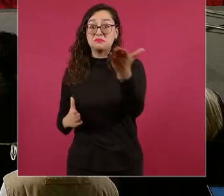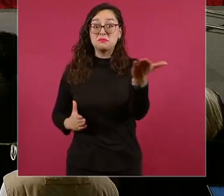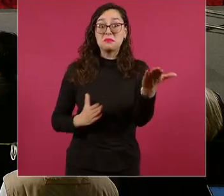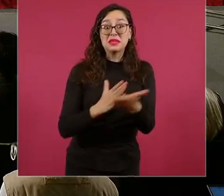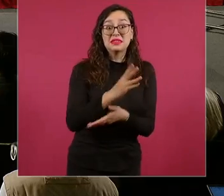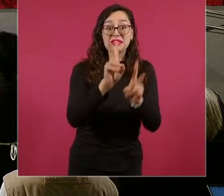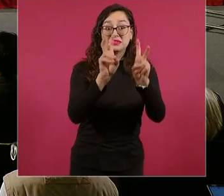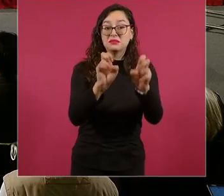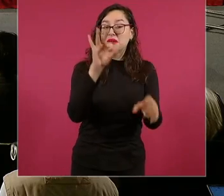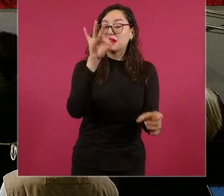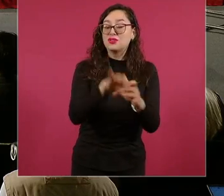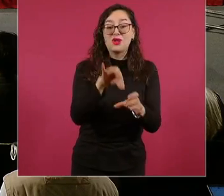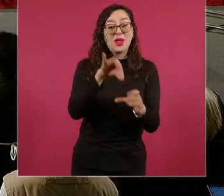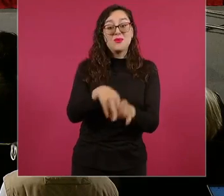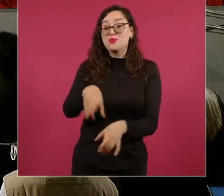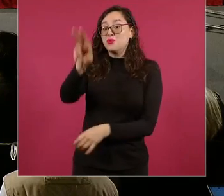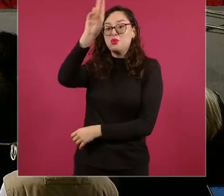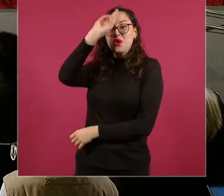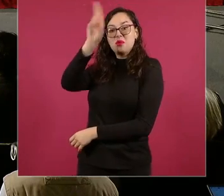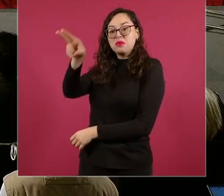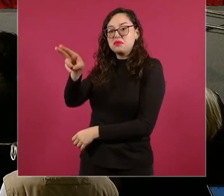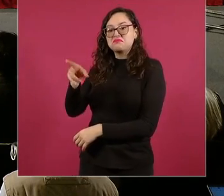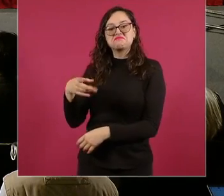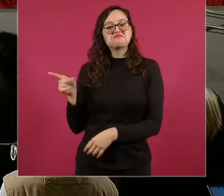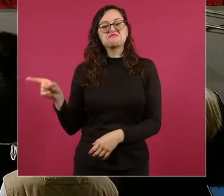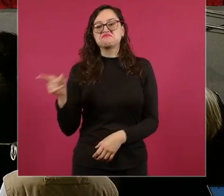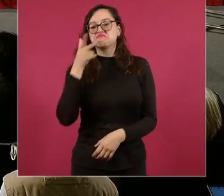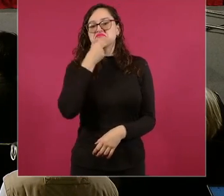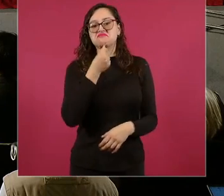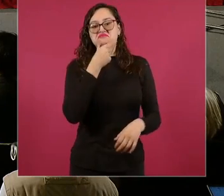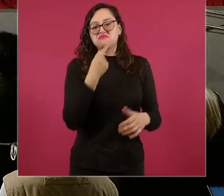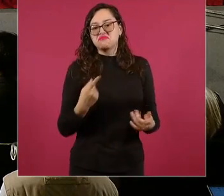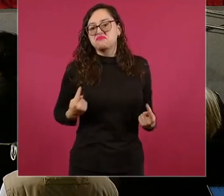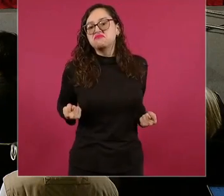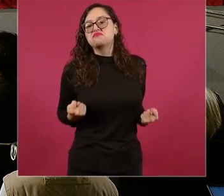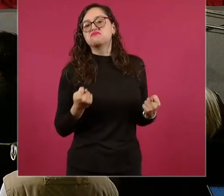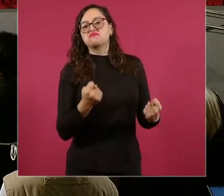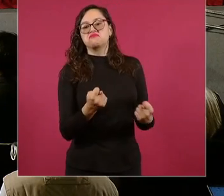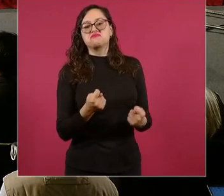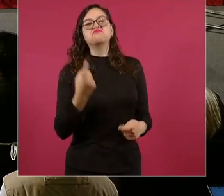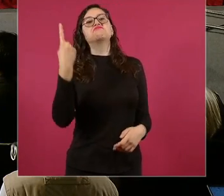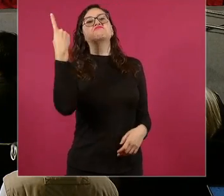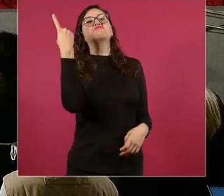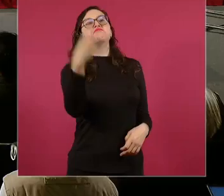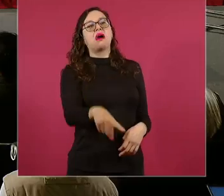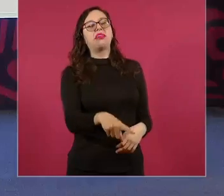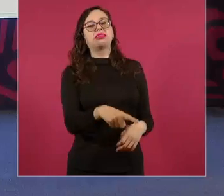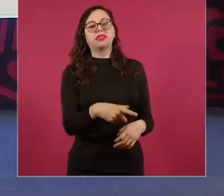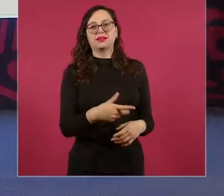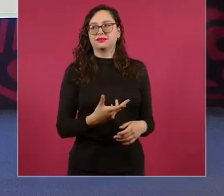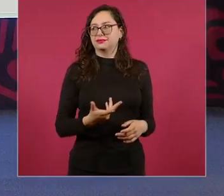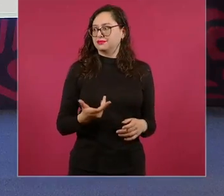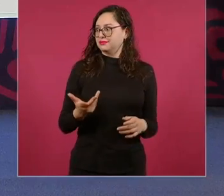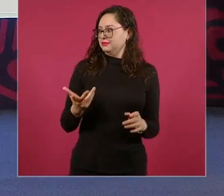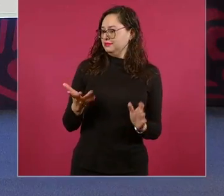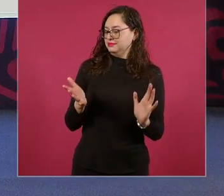este juez decide ordenarle al Tribunal. ¿Qué